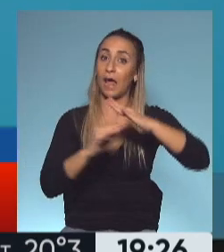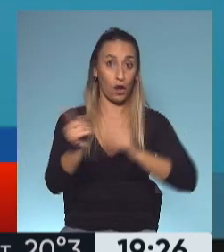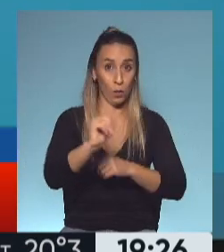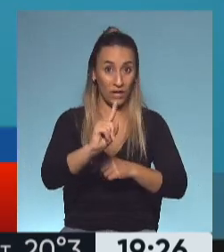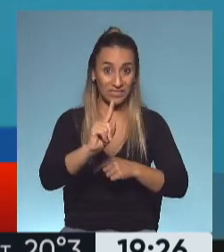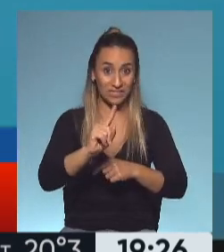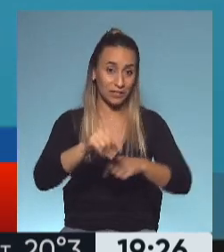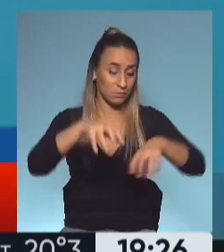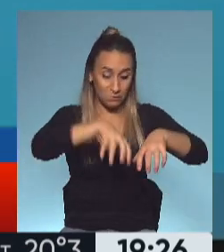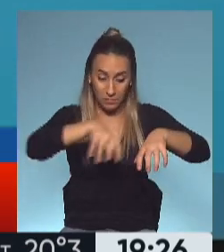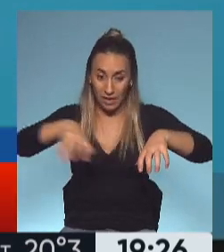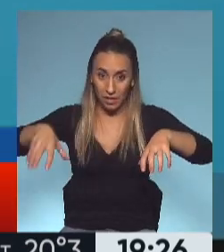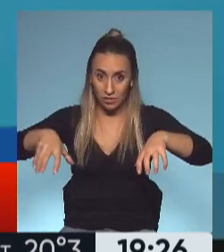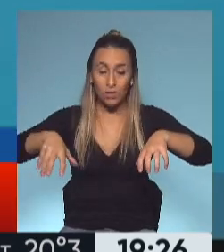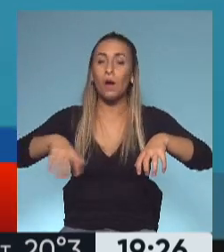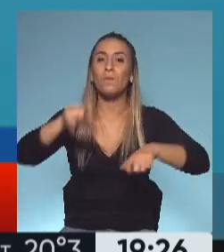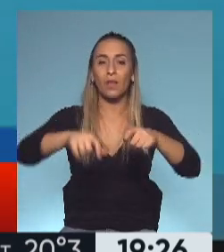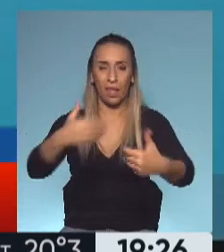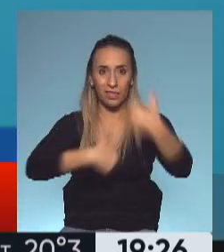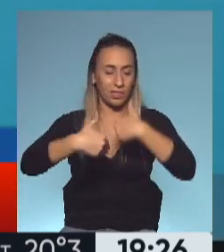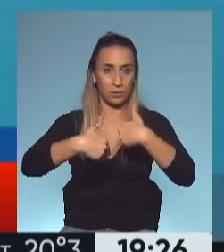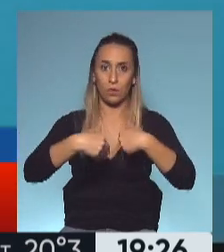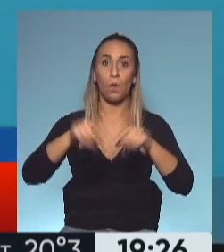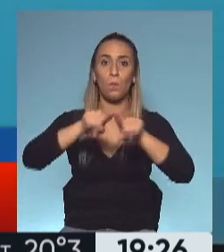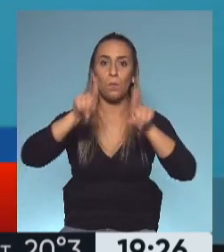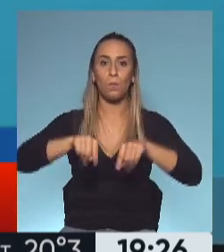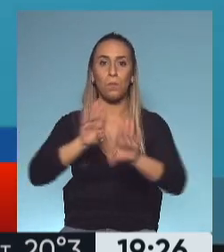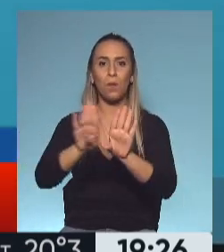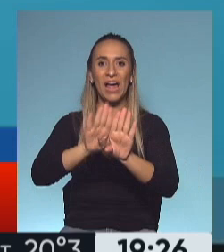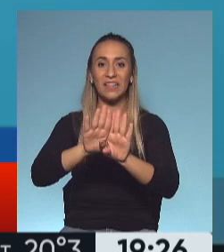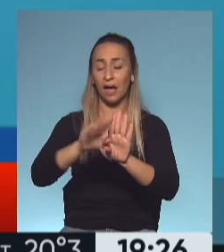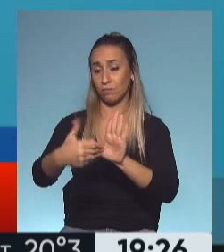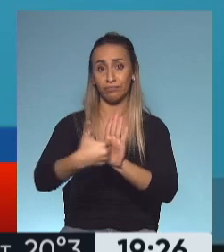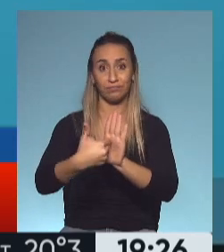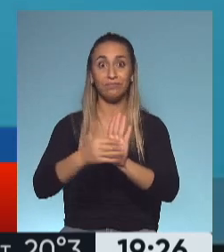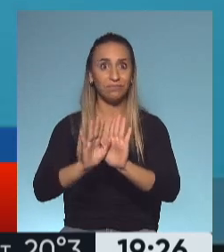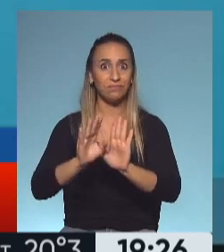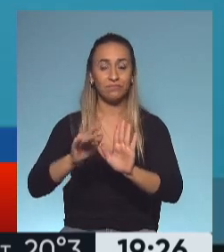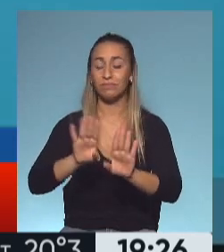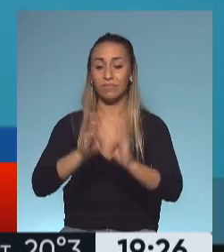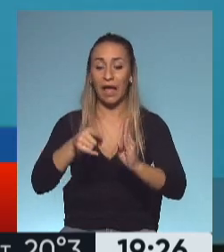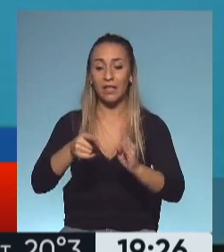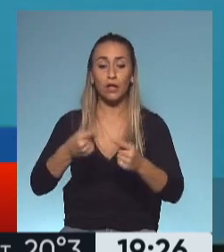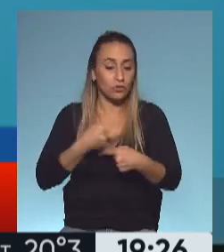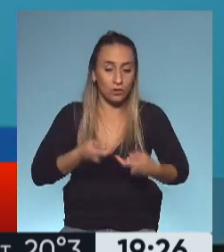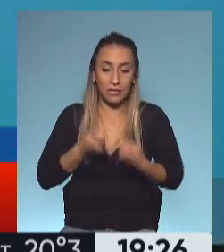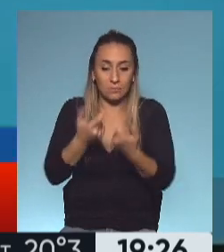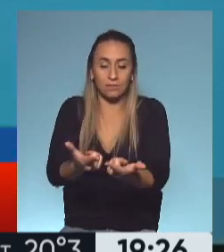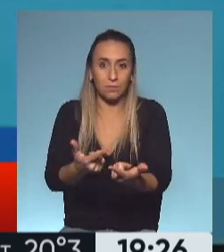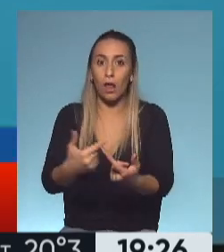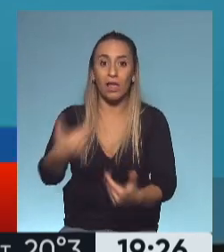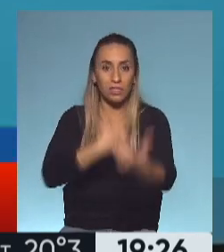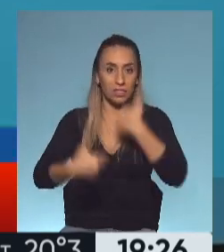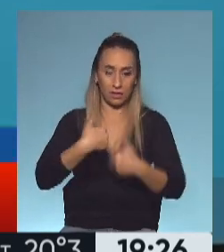mercadería. Esto se agregaría sobre lo que ya tenemos. Y también que vamos a implementar desde la provincia de Buenos